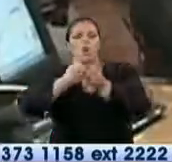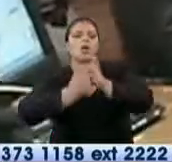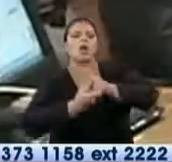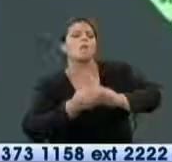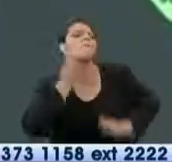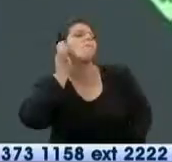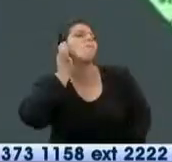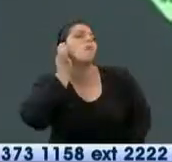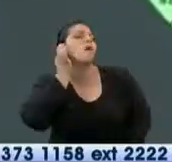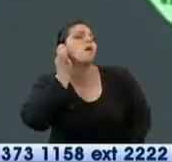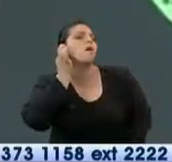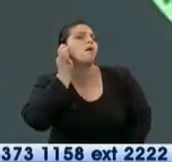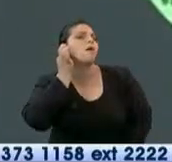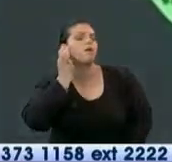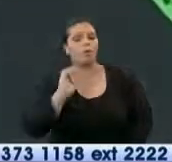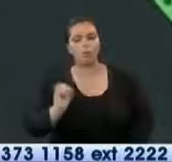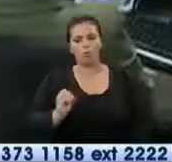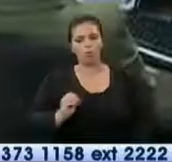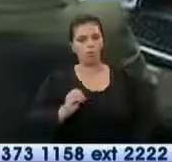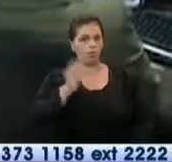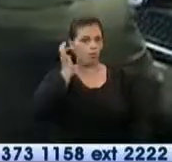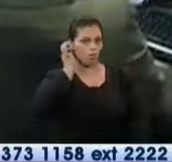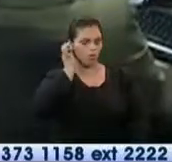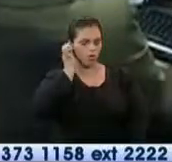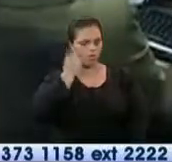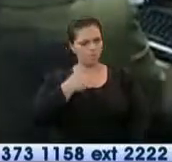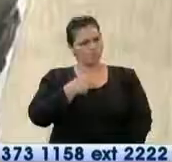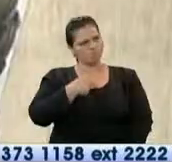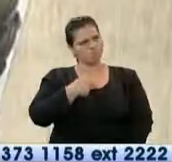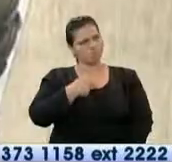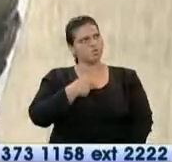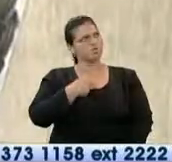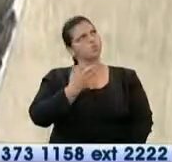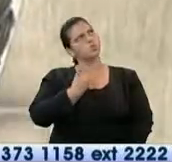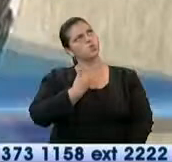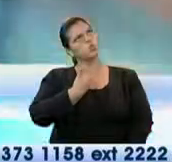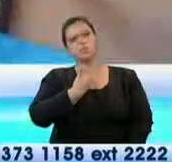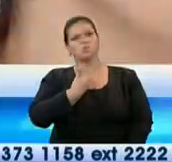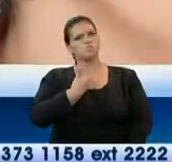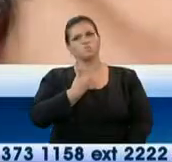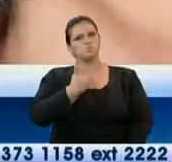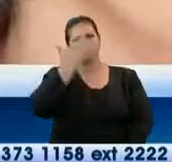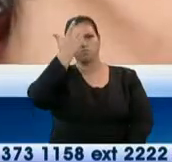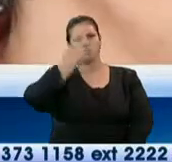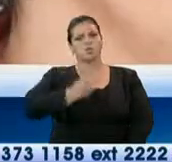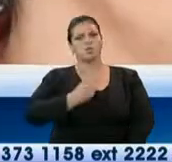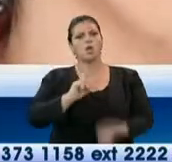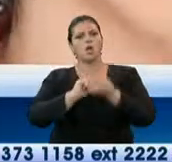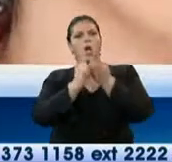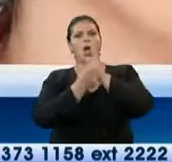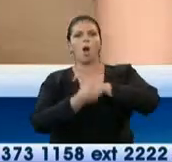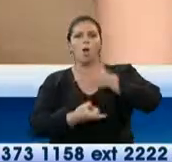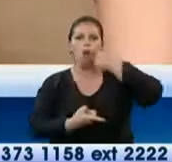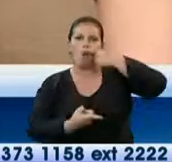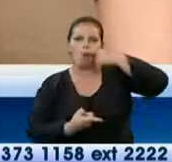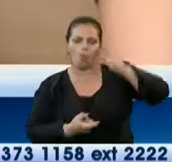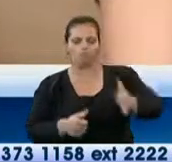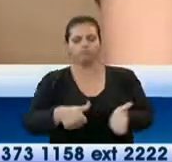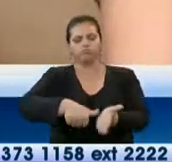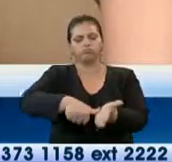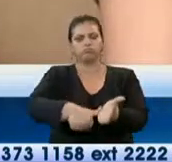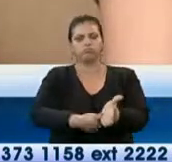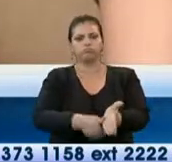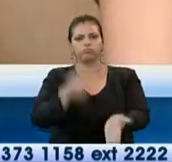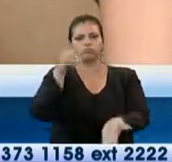El texto está listo para segundo debate en la Asamblea Nacional y a criterio de Silueta X, colectivo que hace 3 años